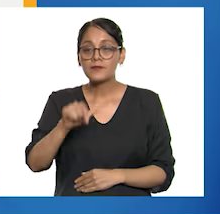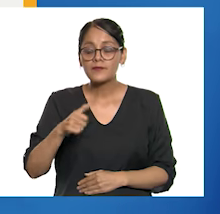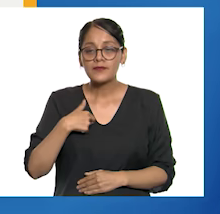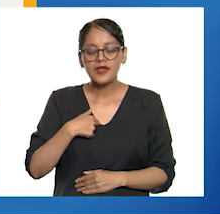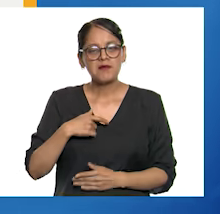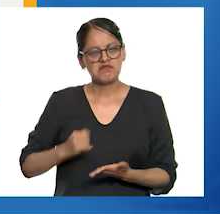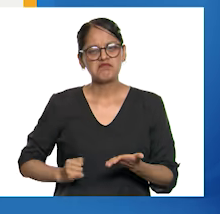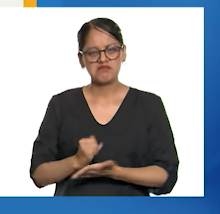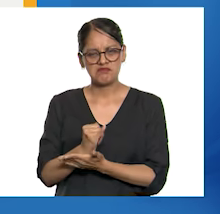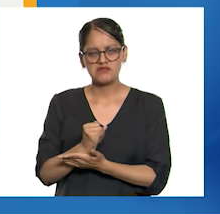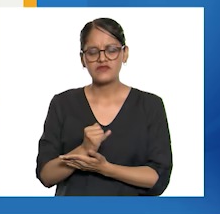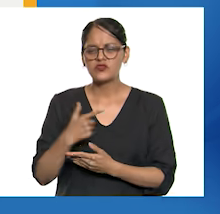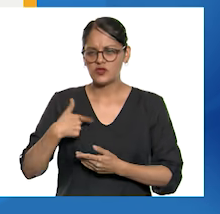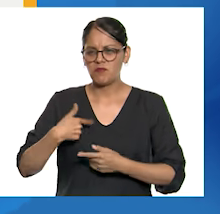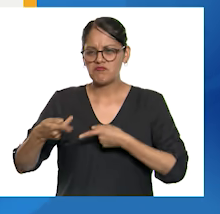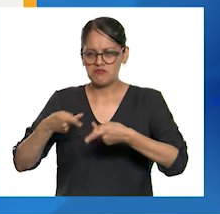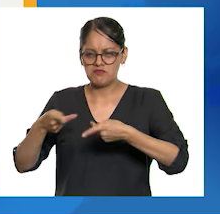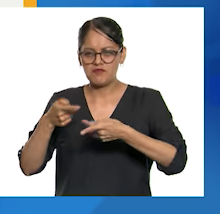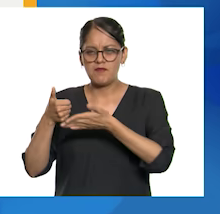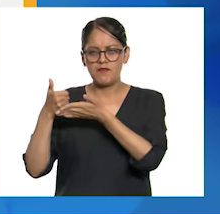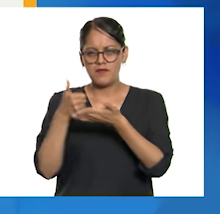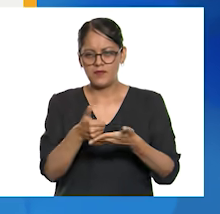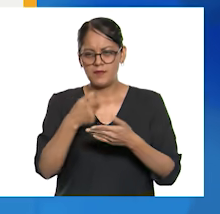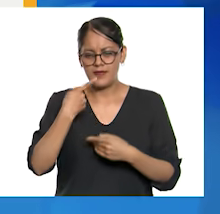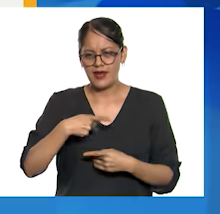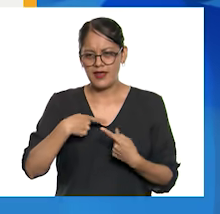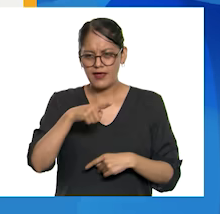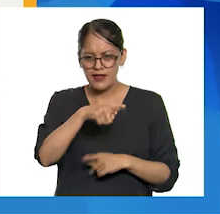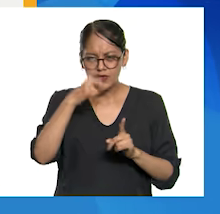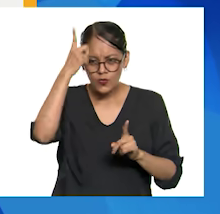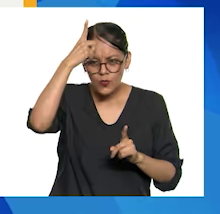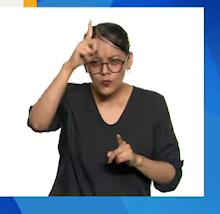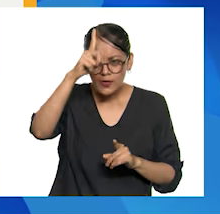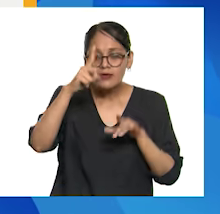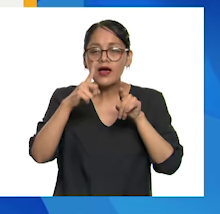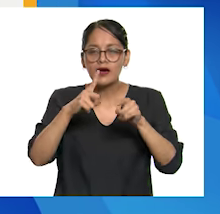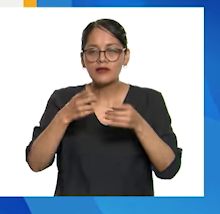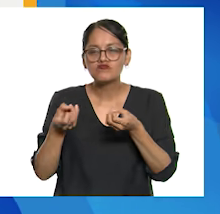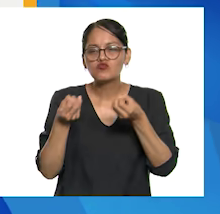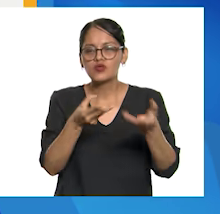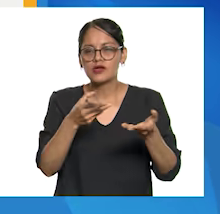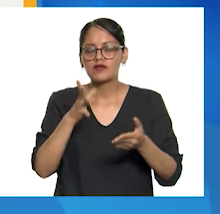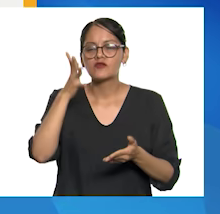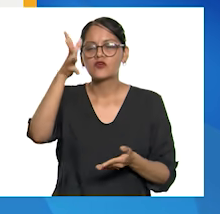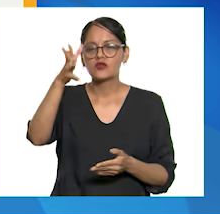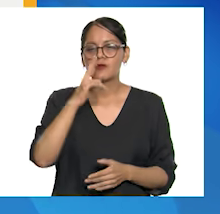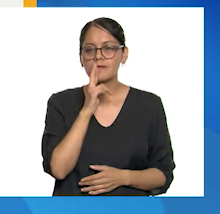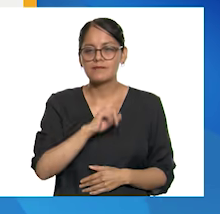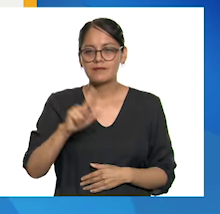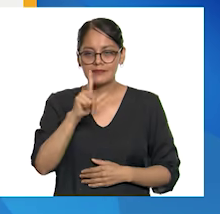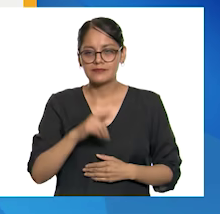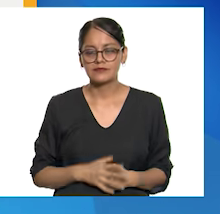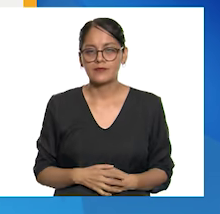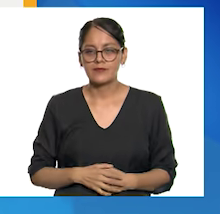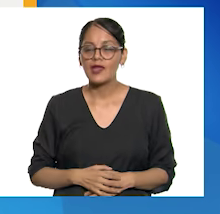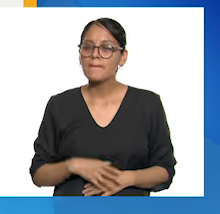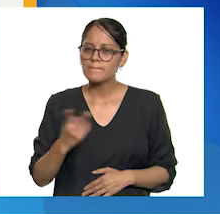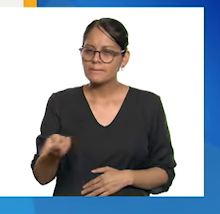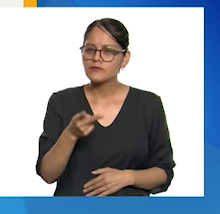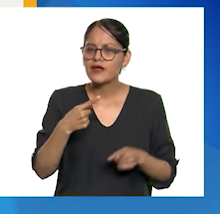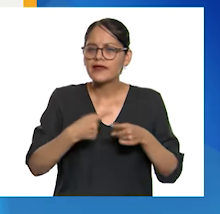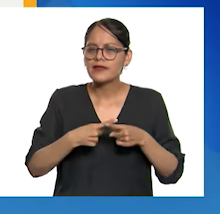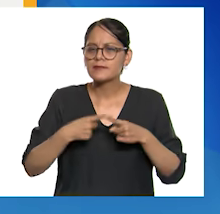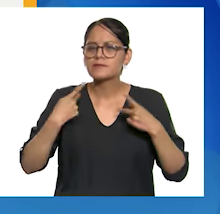hazañas para ayudar a que su dueño se convierta en una persona con un mejor futuro. Ok. ¿Qué personajes